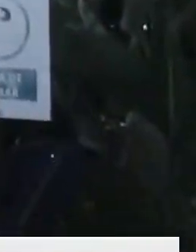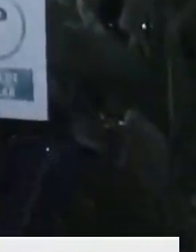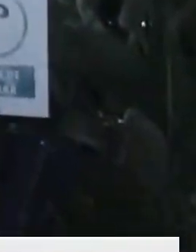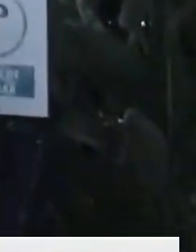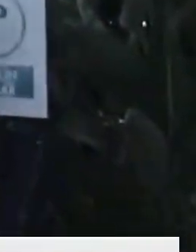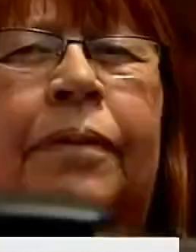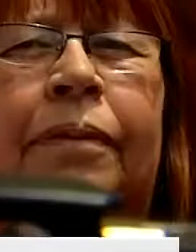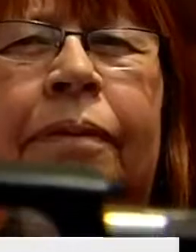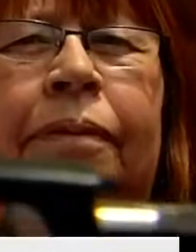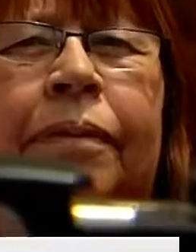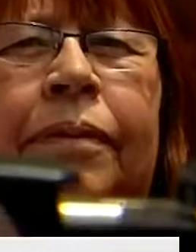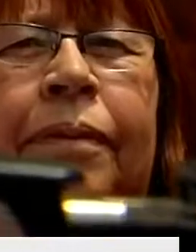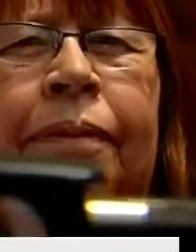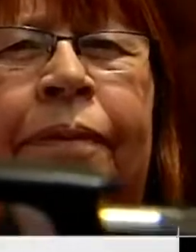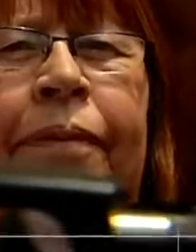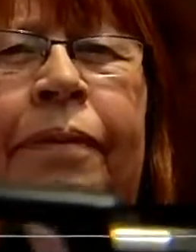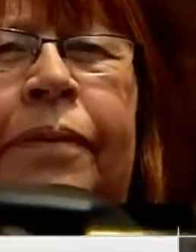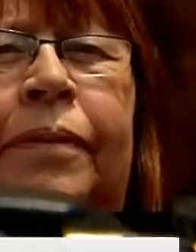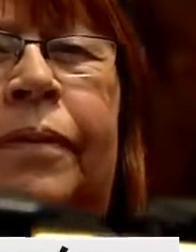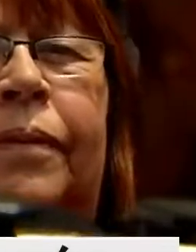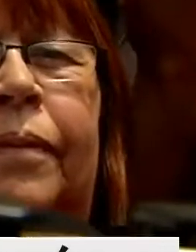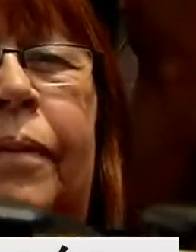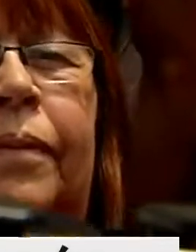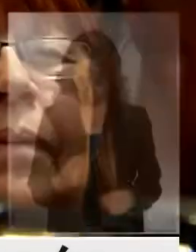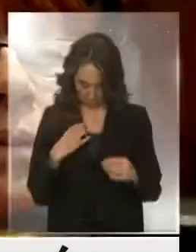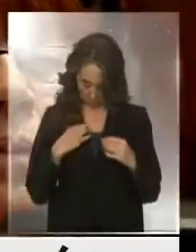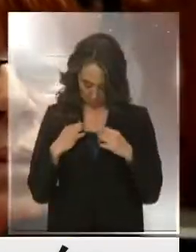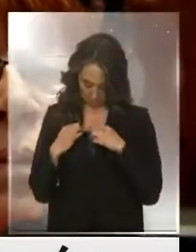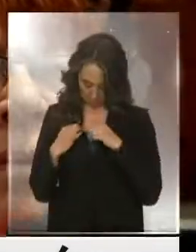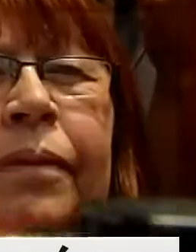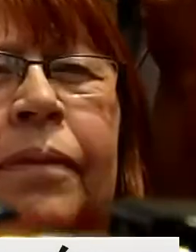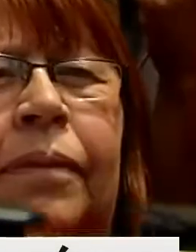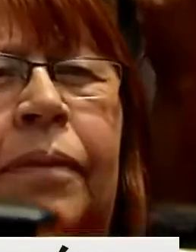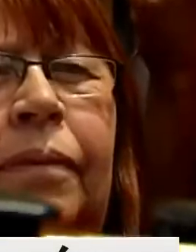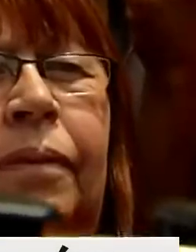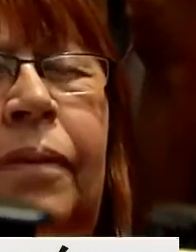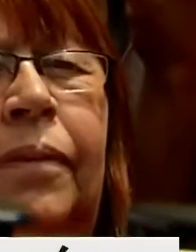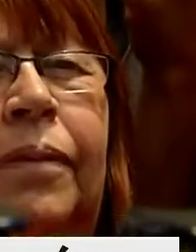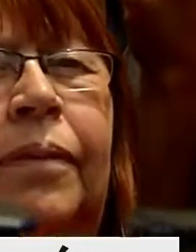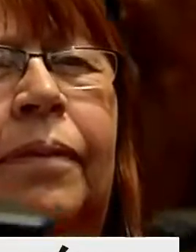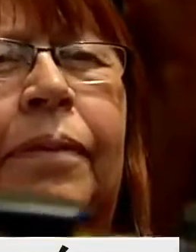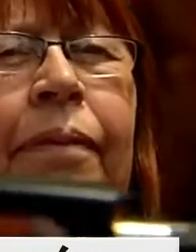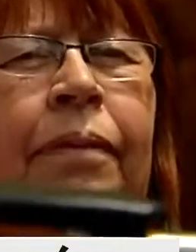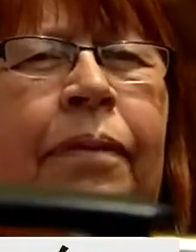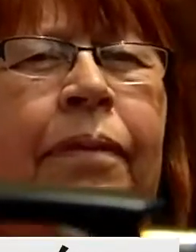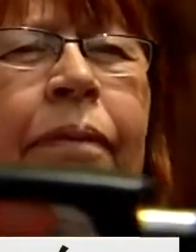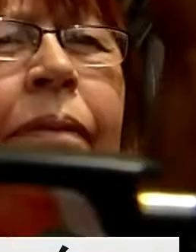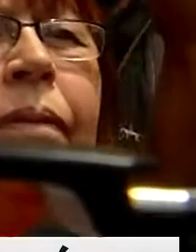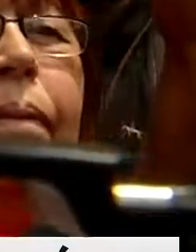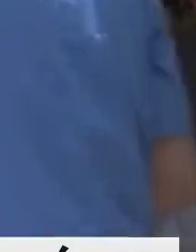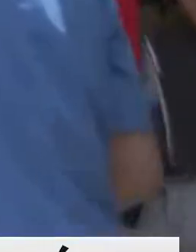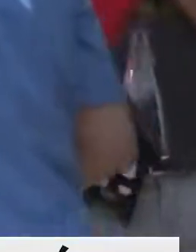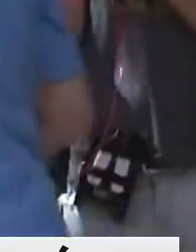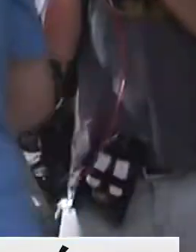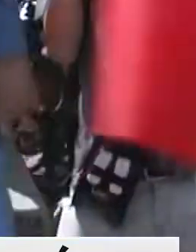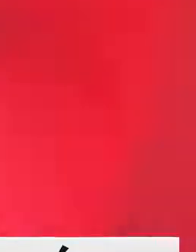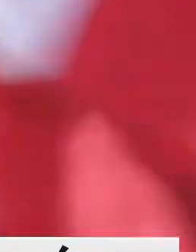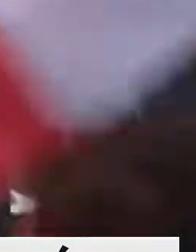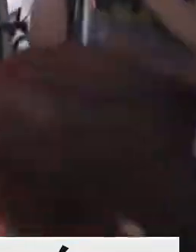pidiendo dignidad! Respondiendo a las demandas del pueblo. Y ese único camino es la asamblea constituyente.